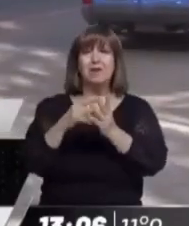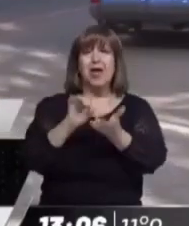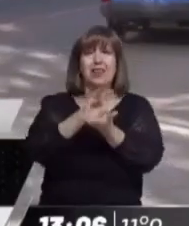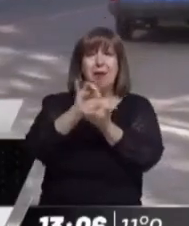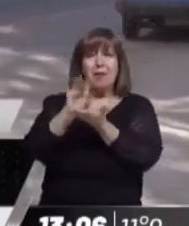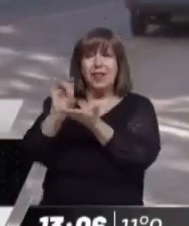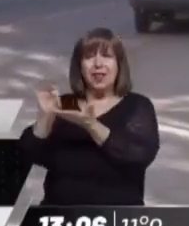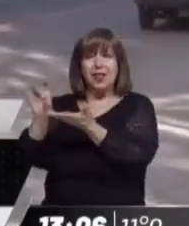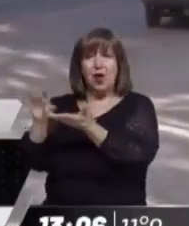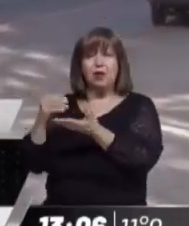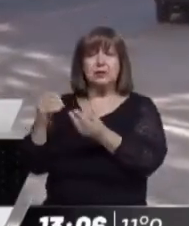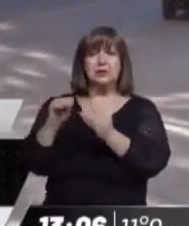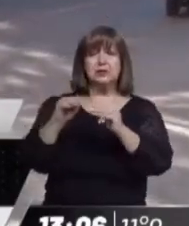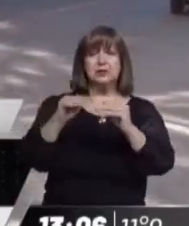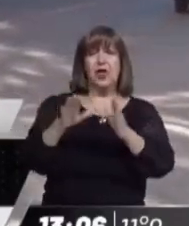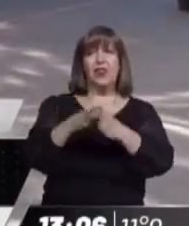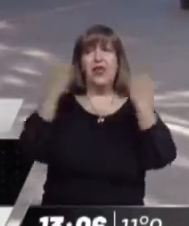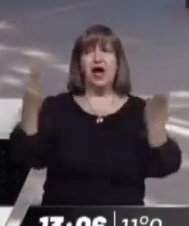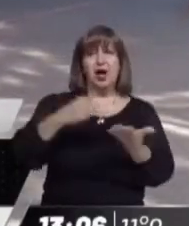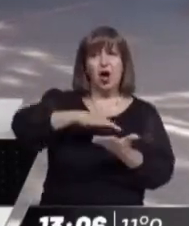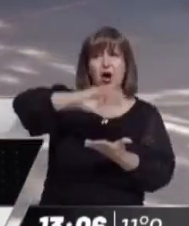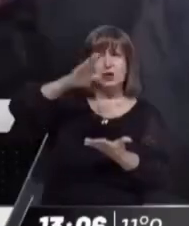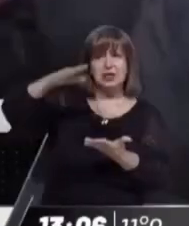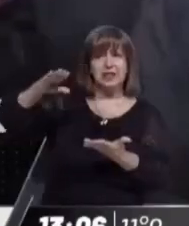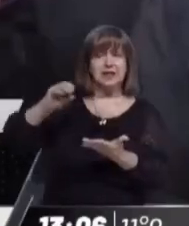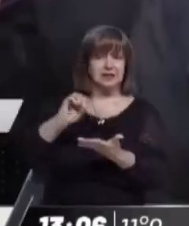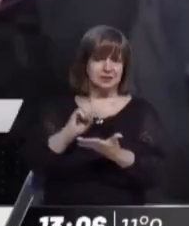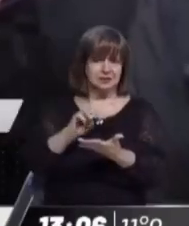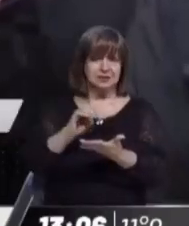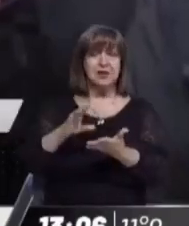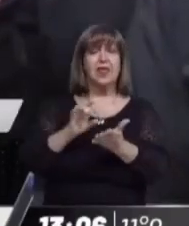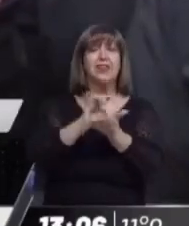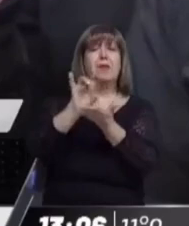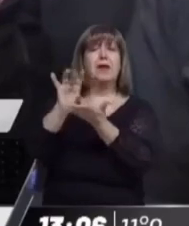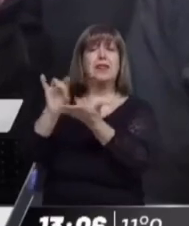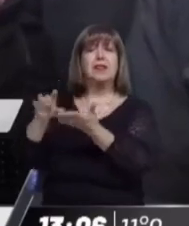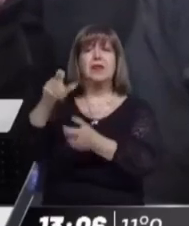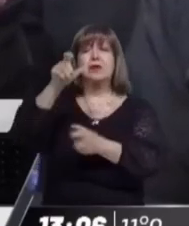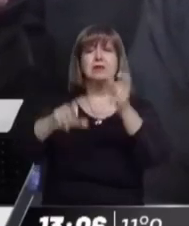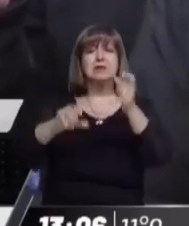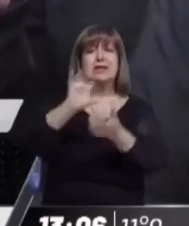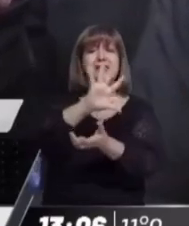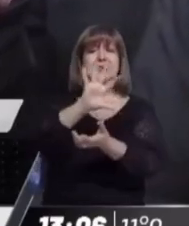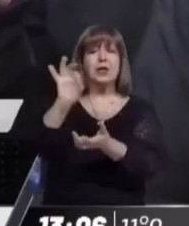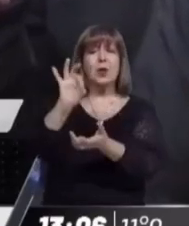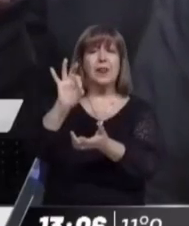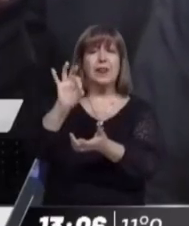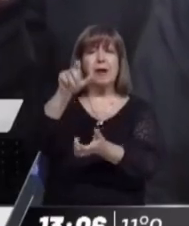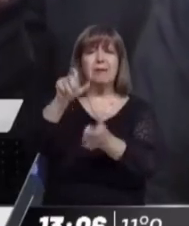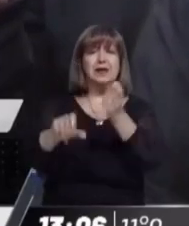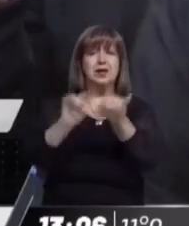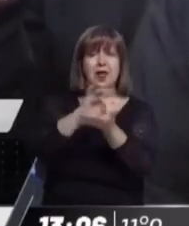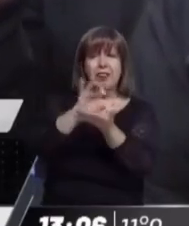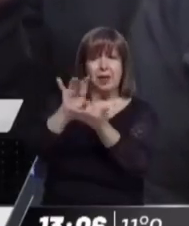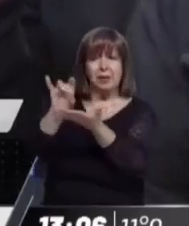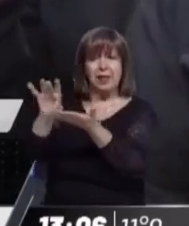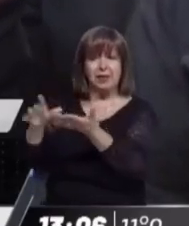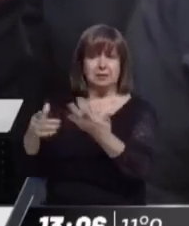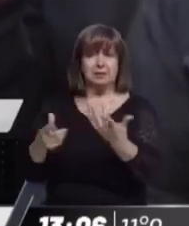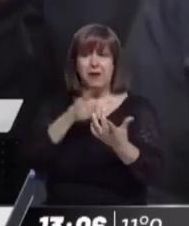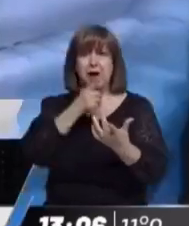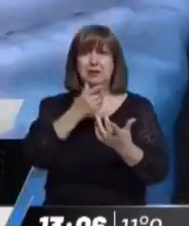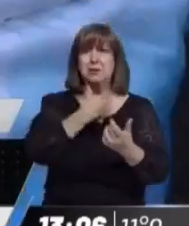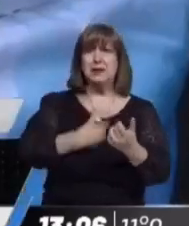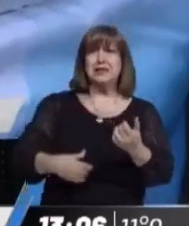días, estatales llevan 600, la industria llevan 10.000, 15.000 despidos. Así que esta es una ola de despidos